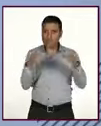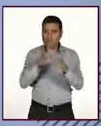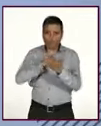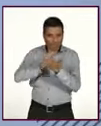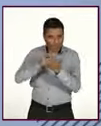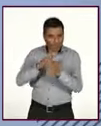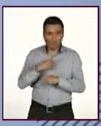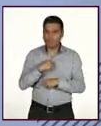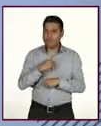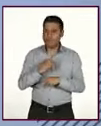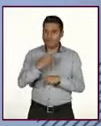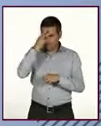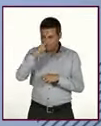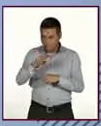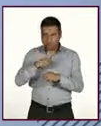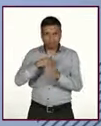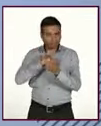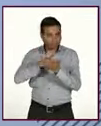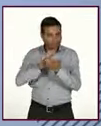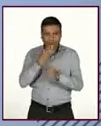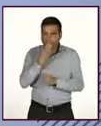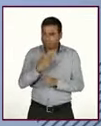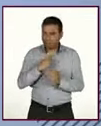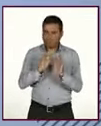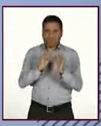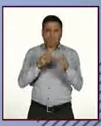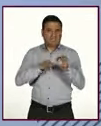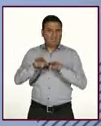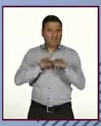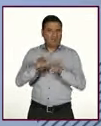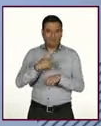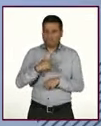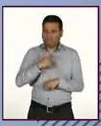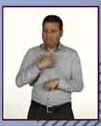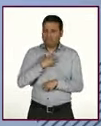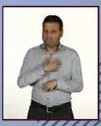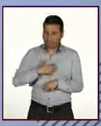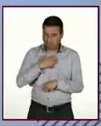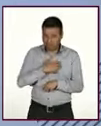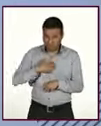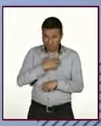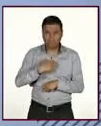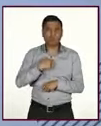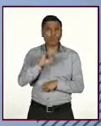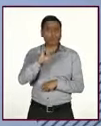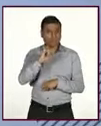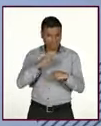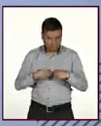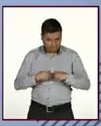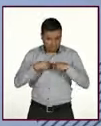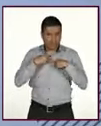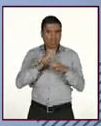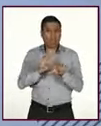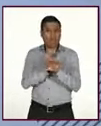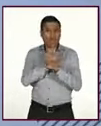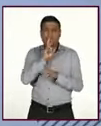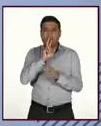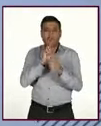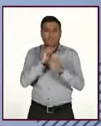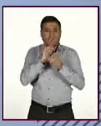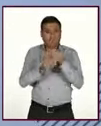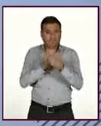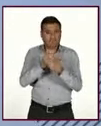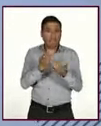digno, que estás intentando hacer pues el cambio para tu vida, eso es